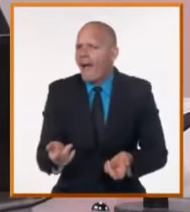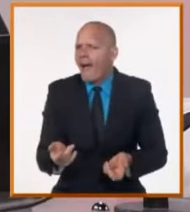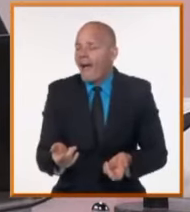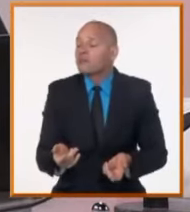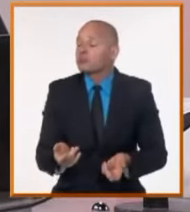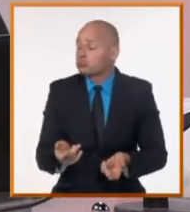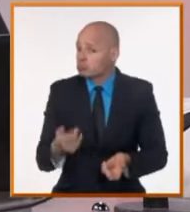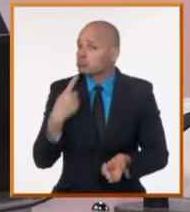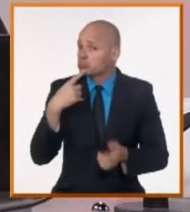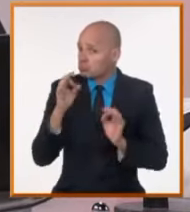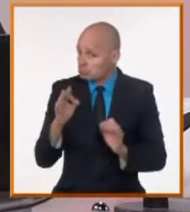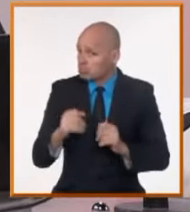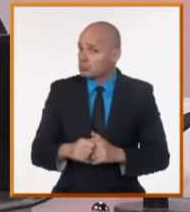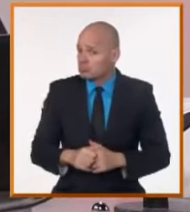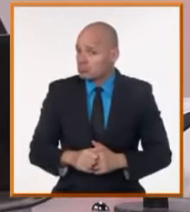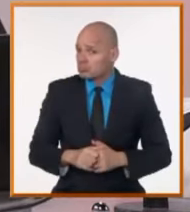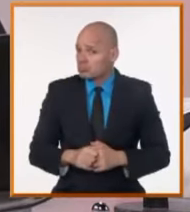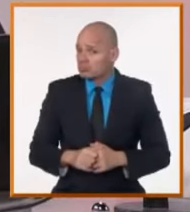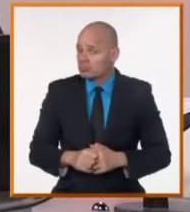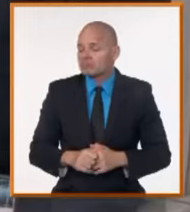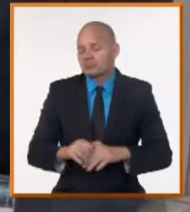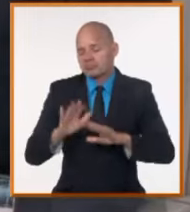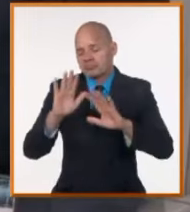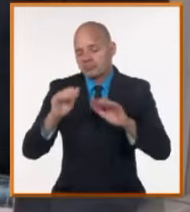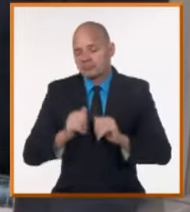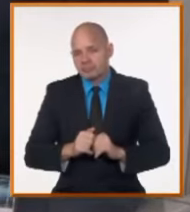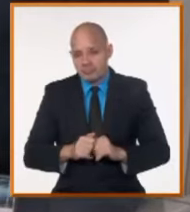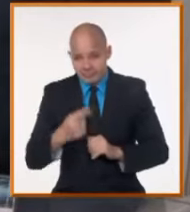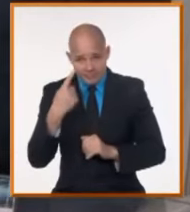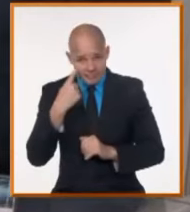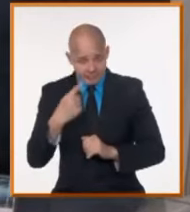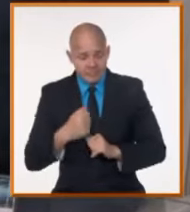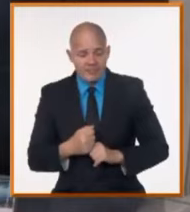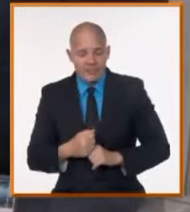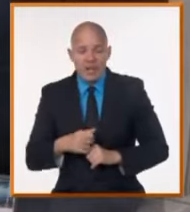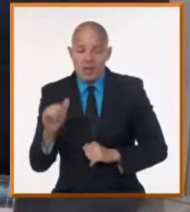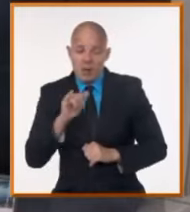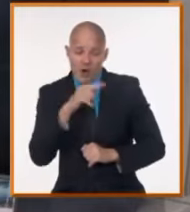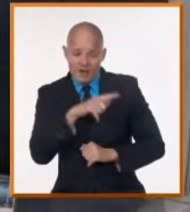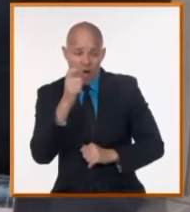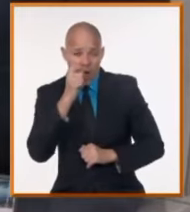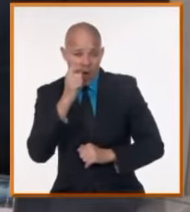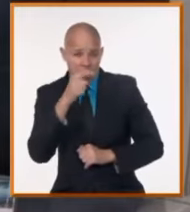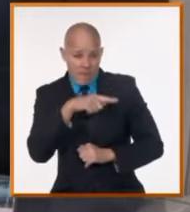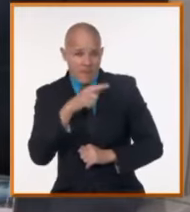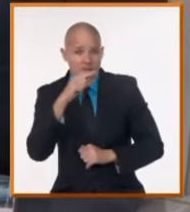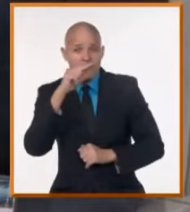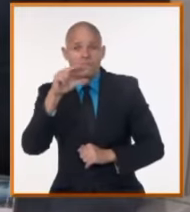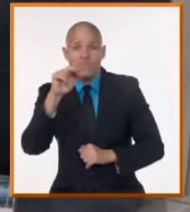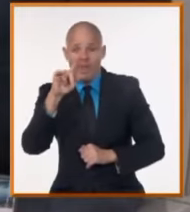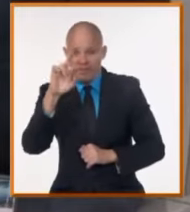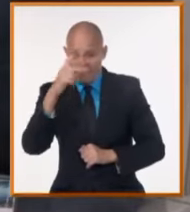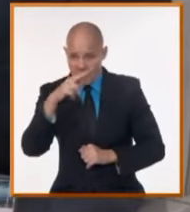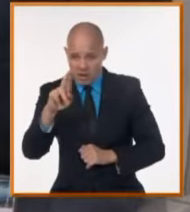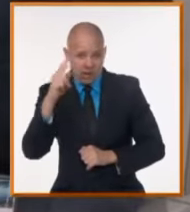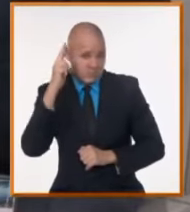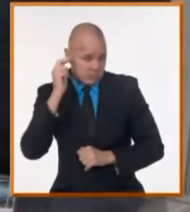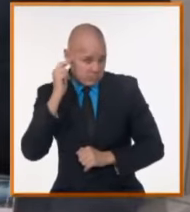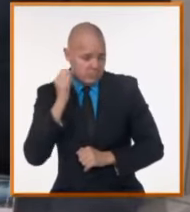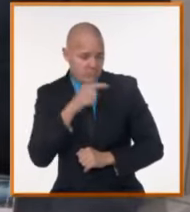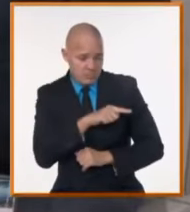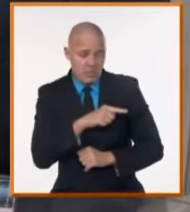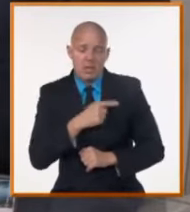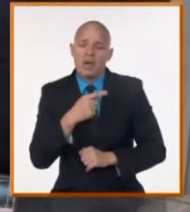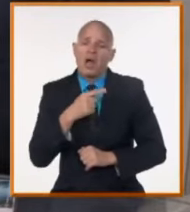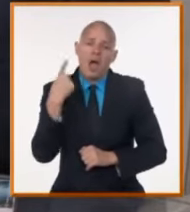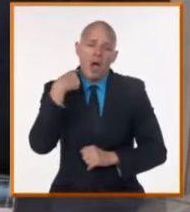Estados Unidos. Efectivamente, Bolívar muere en 1830 cubanos, con el alma, digamos, en vilo, ¿no? Traicionado. Sin embargo, tuvo